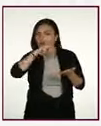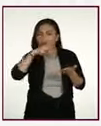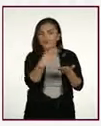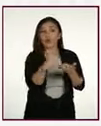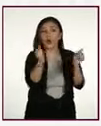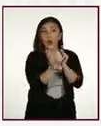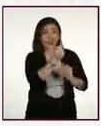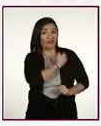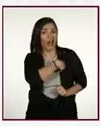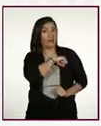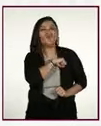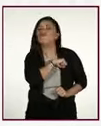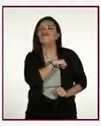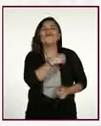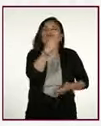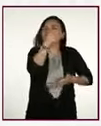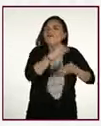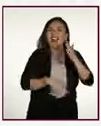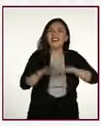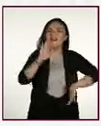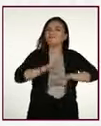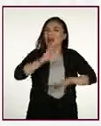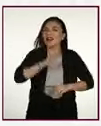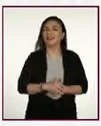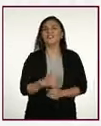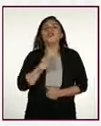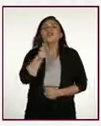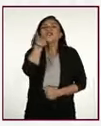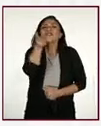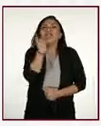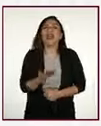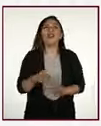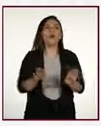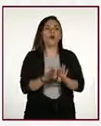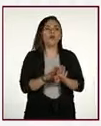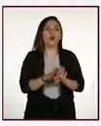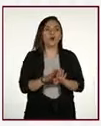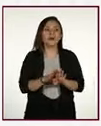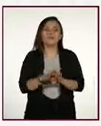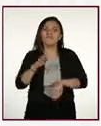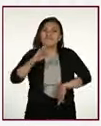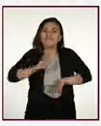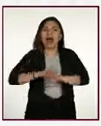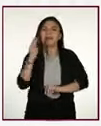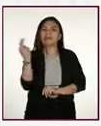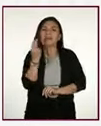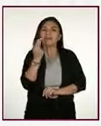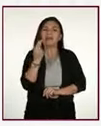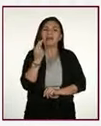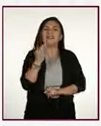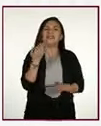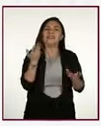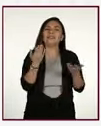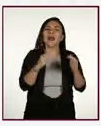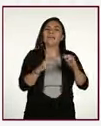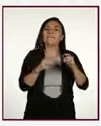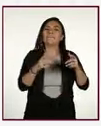quedaban los brazos cortos. Porque lo que queremos hacer y como se busca es